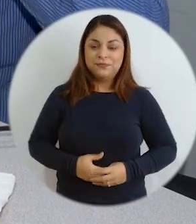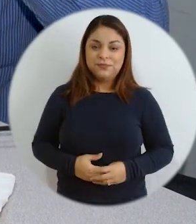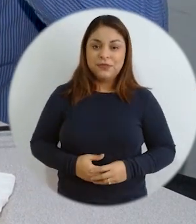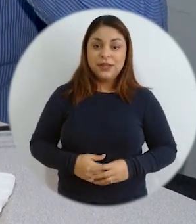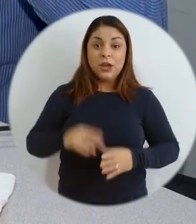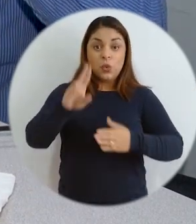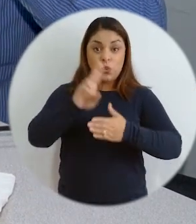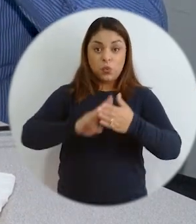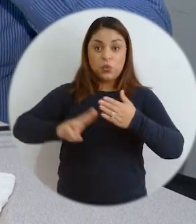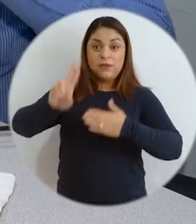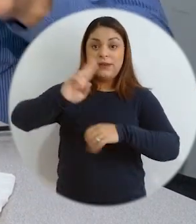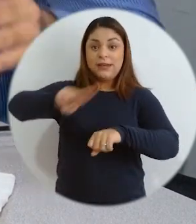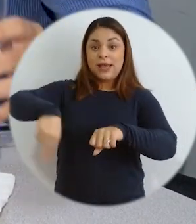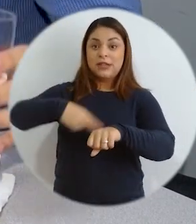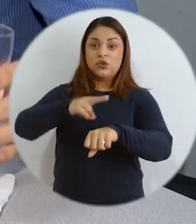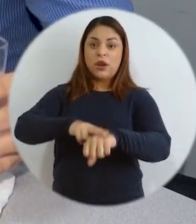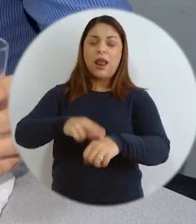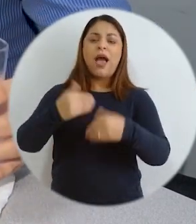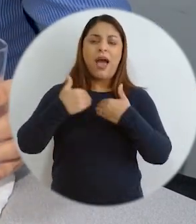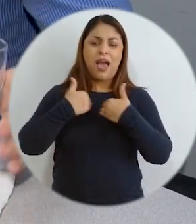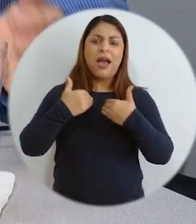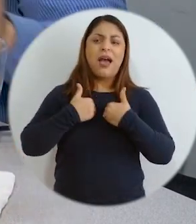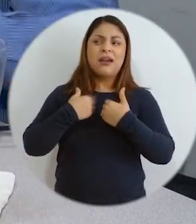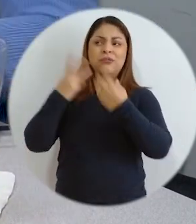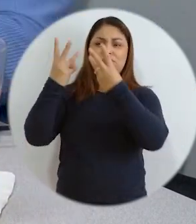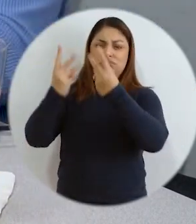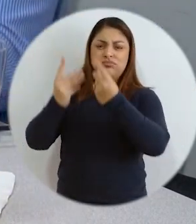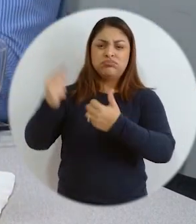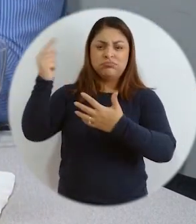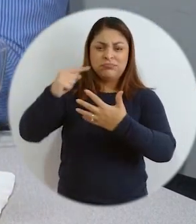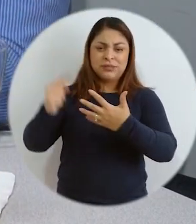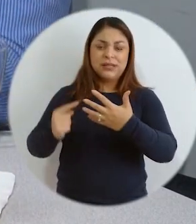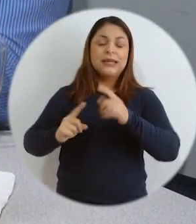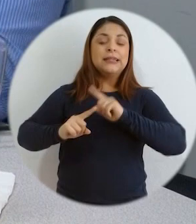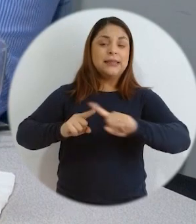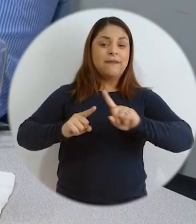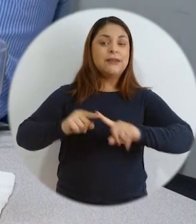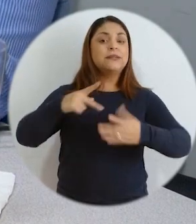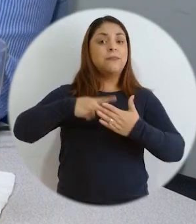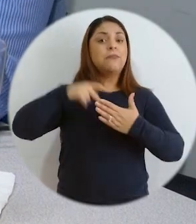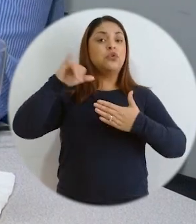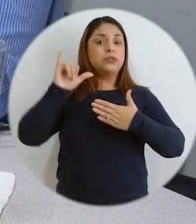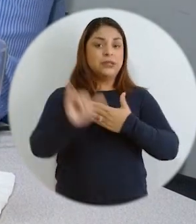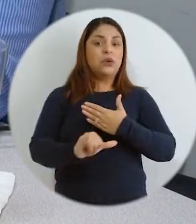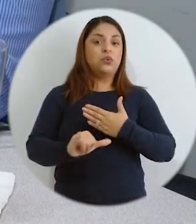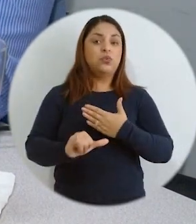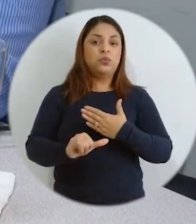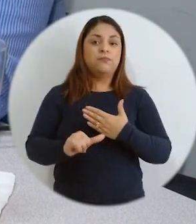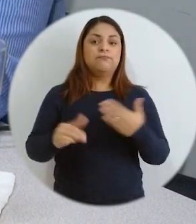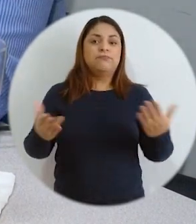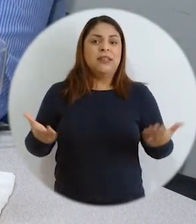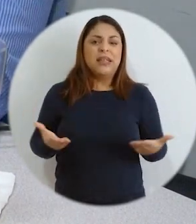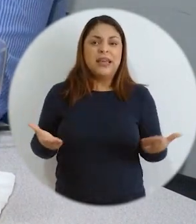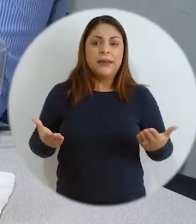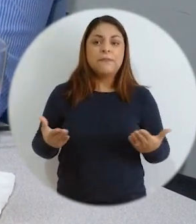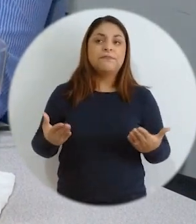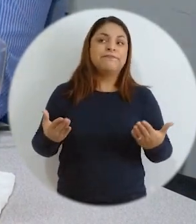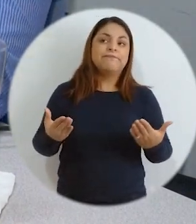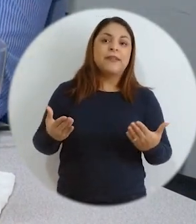universidad pública. Nuestra Universidad Nacional tiene una cantidad importante de proyectos en diferentes